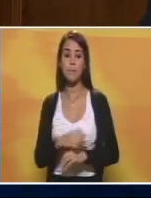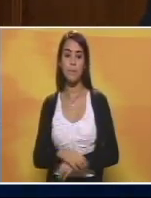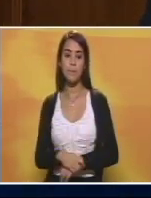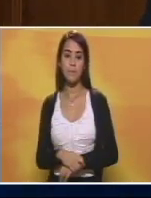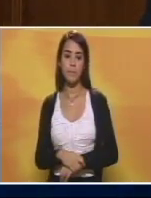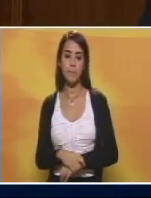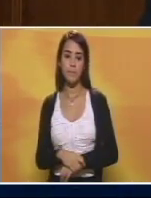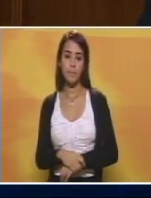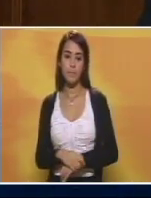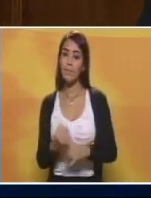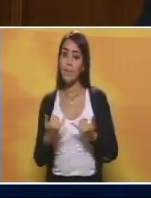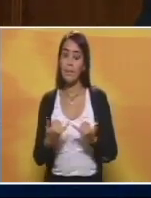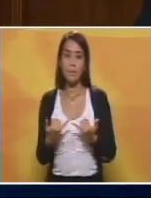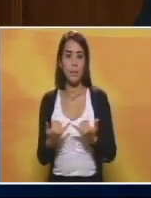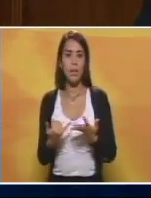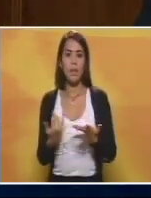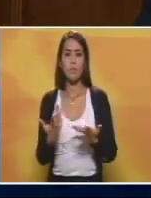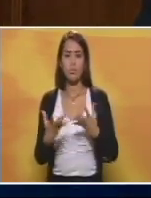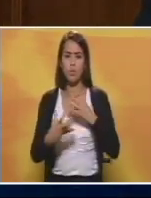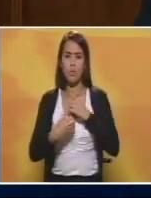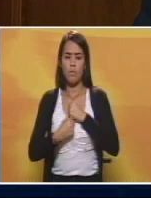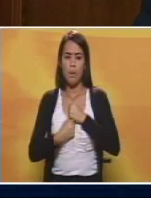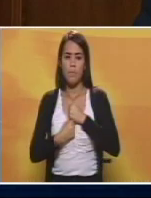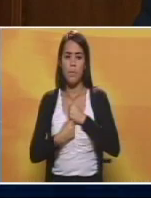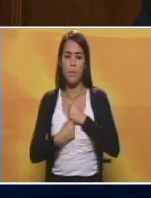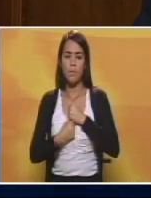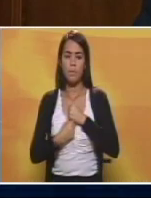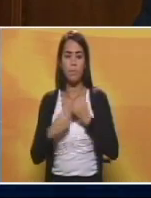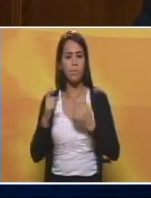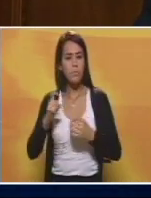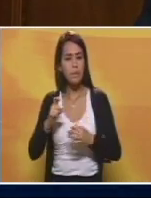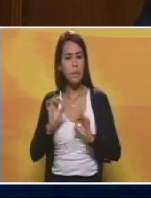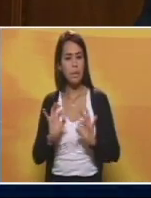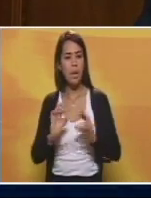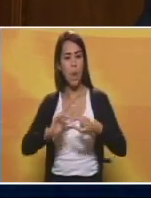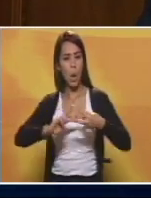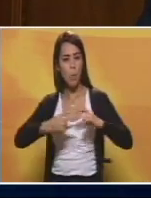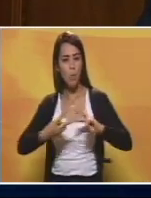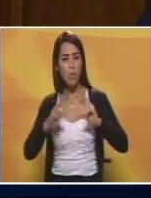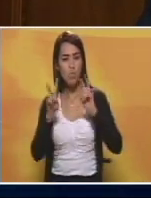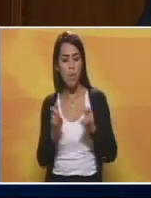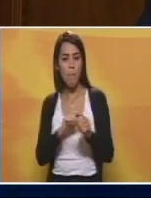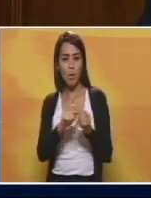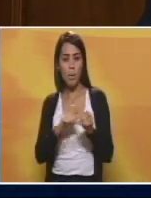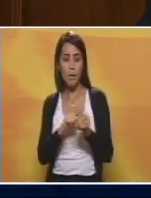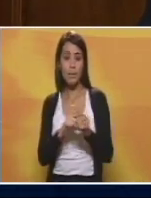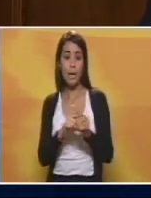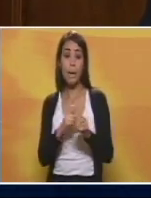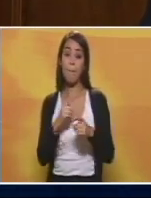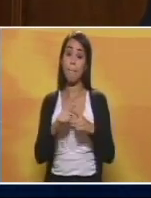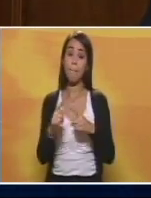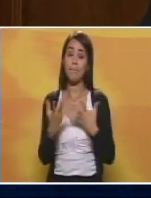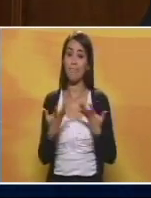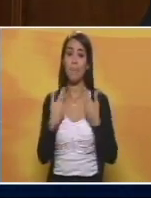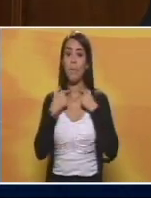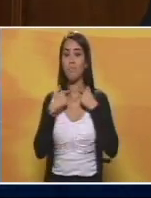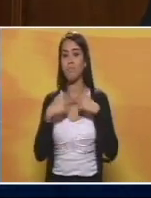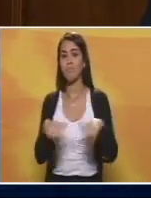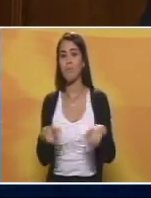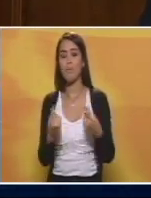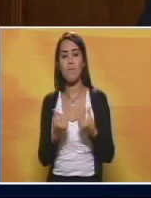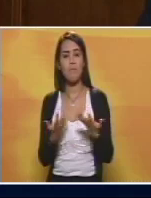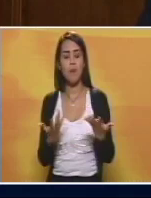entrada que nosotros sí creemos necesaria la que venga una nueva reconversión monetaria precisamente por la pérdida del poder adquisitivo